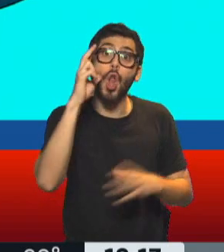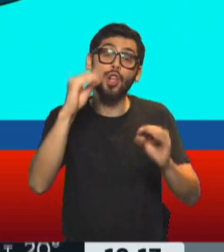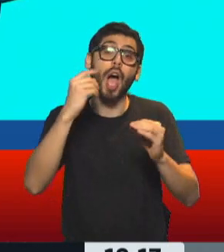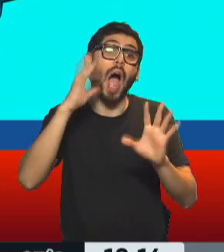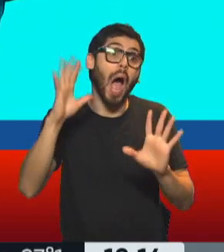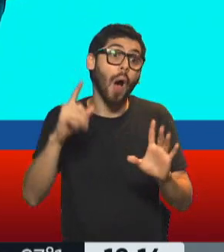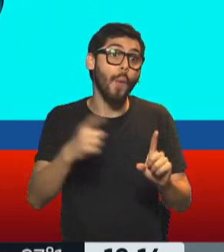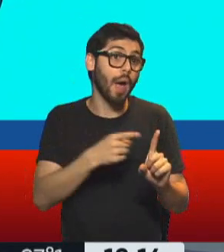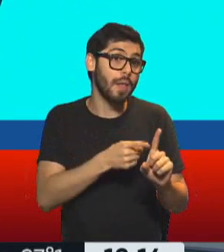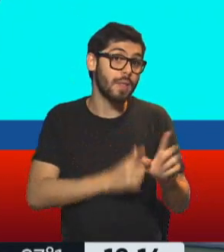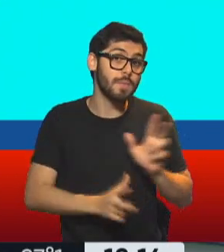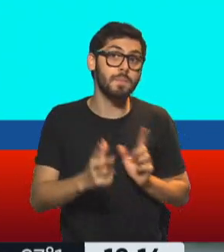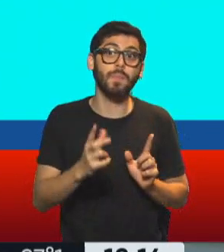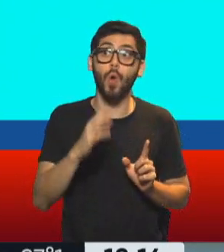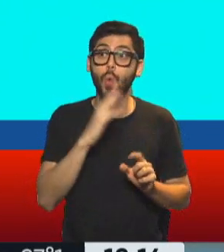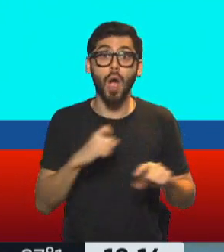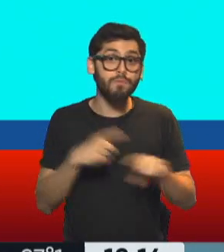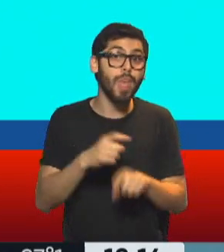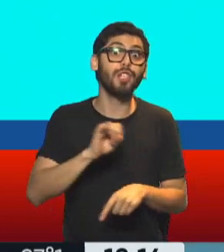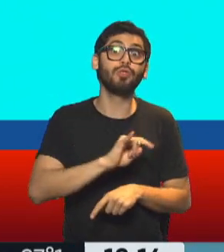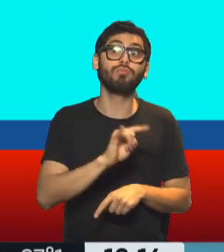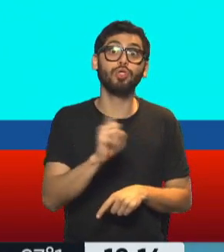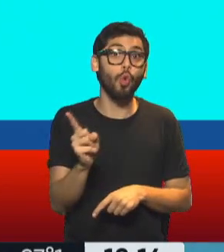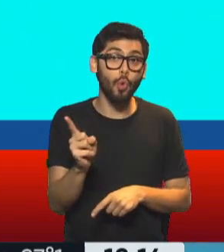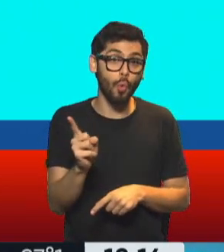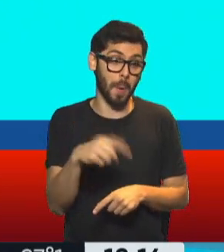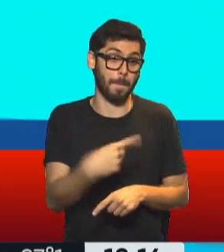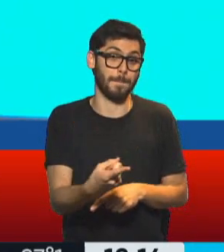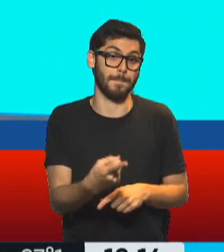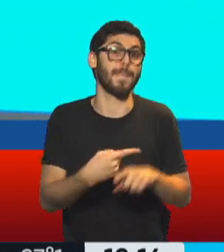Boca se va a presentar a jugar su partido de mañana en la Liga Profesional. Así seguimos.